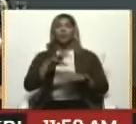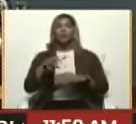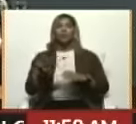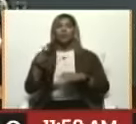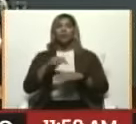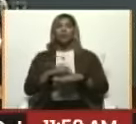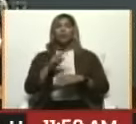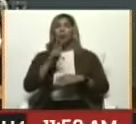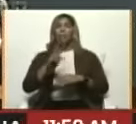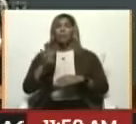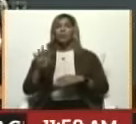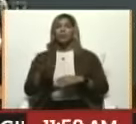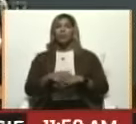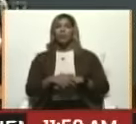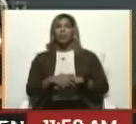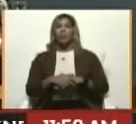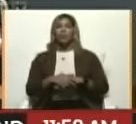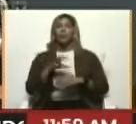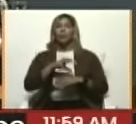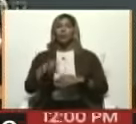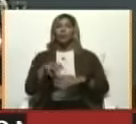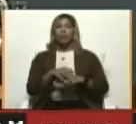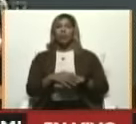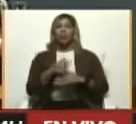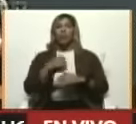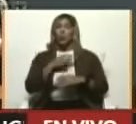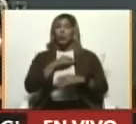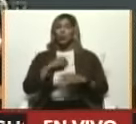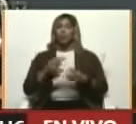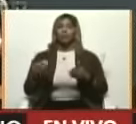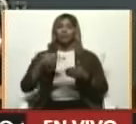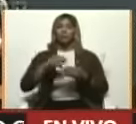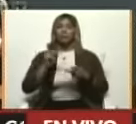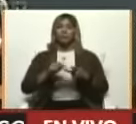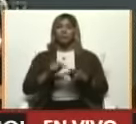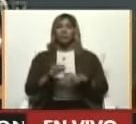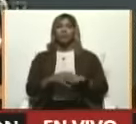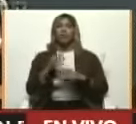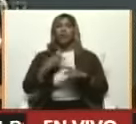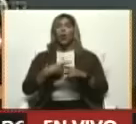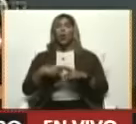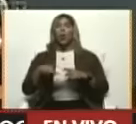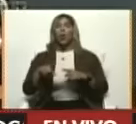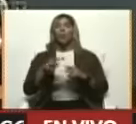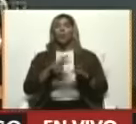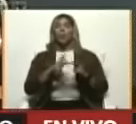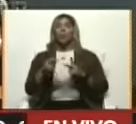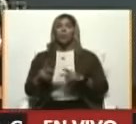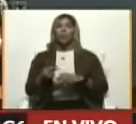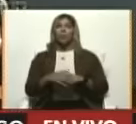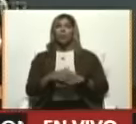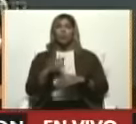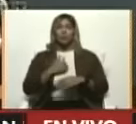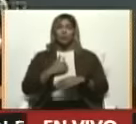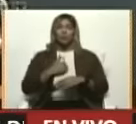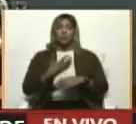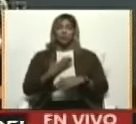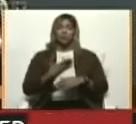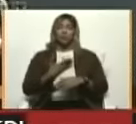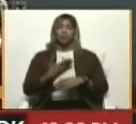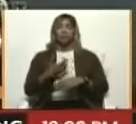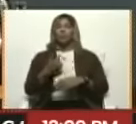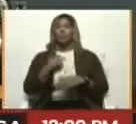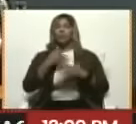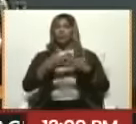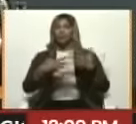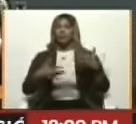nacional de los 24 estados. Y hemos agregado a ello otro programa que yo lo he